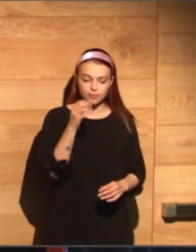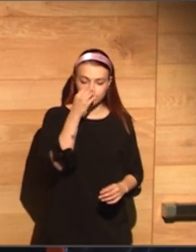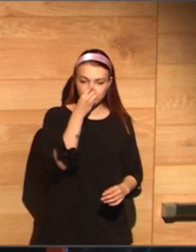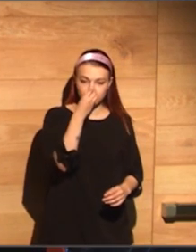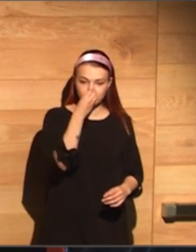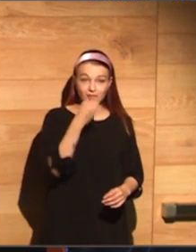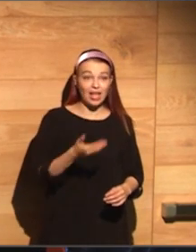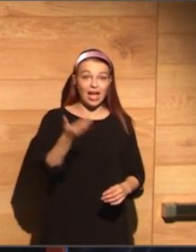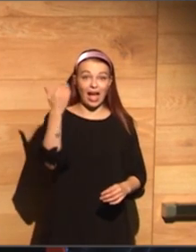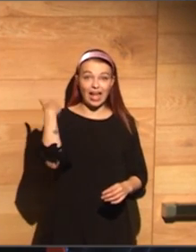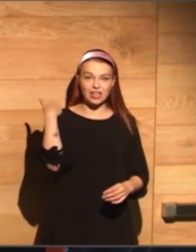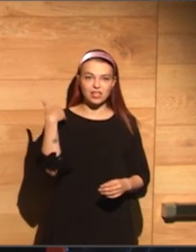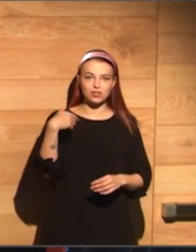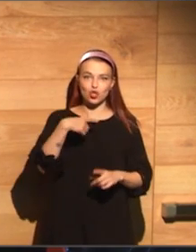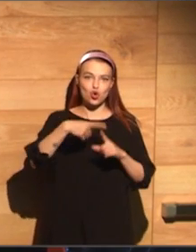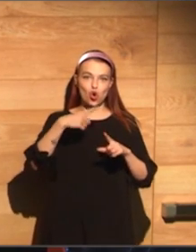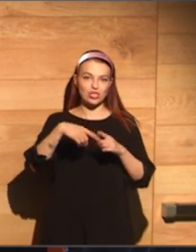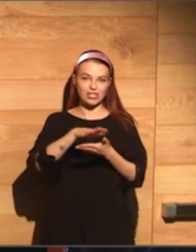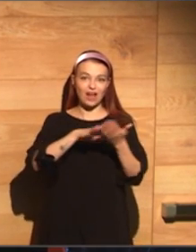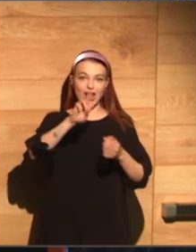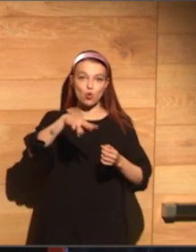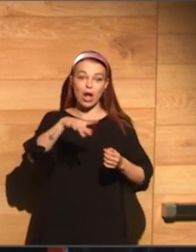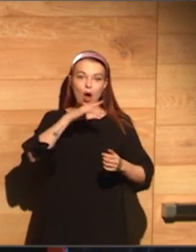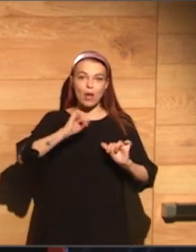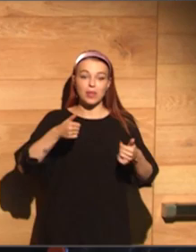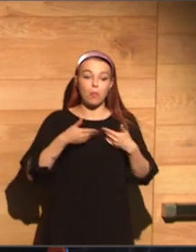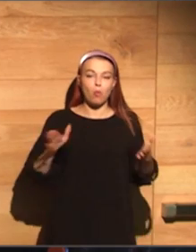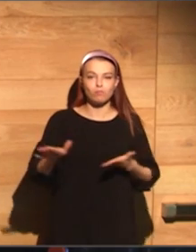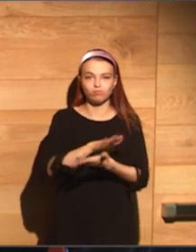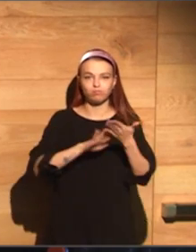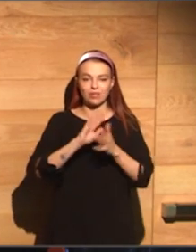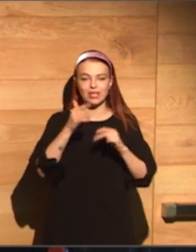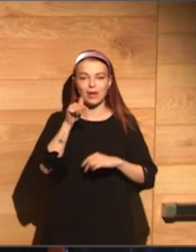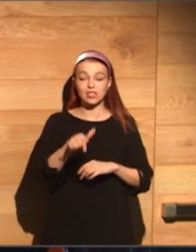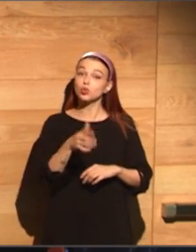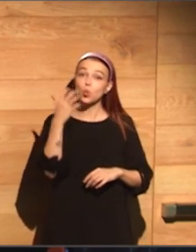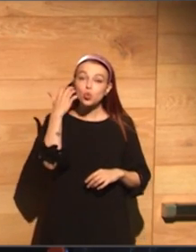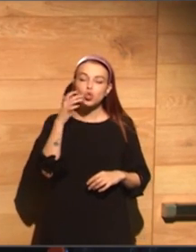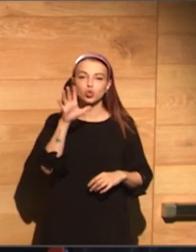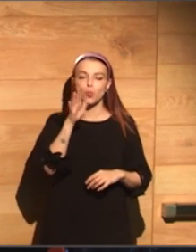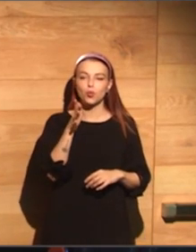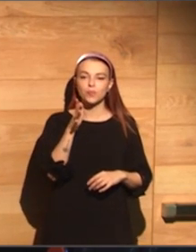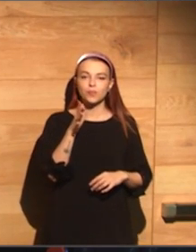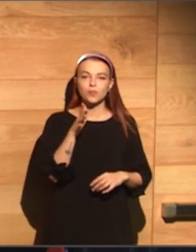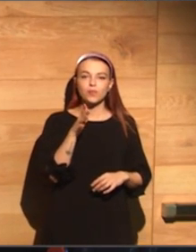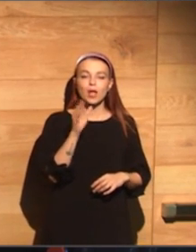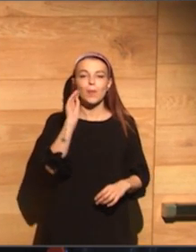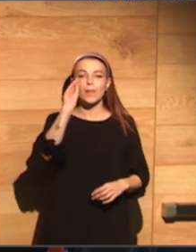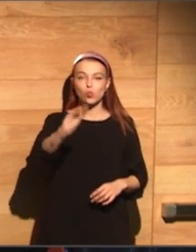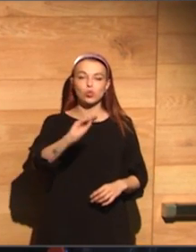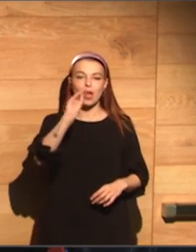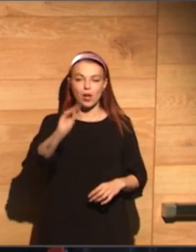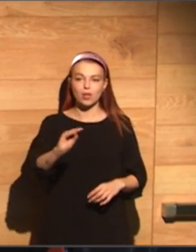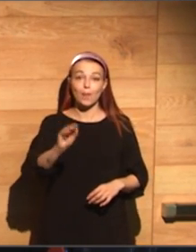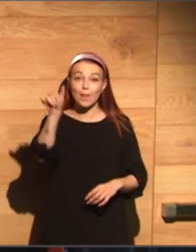de las que no se había hablado. Y es curioso, porque el propio Berlanga en sus últimos años, cuando le preguntaban, ¿vas a hacer una película tan buena como